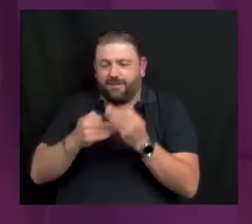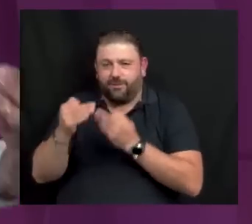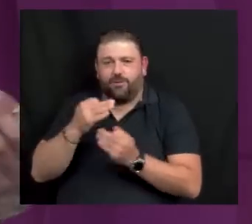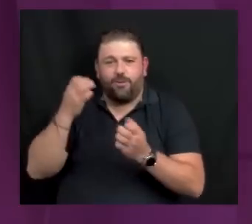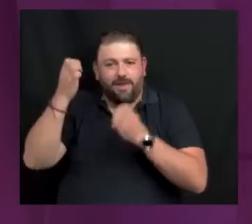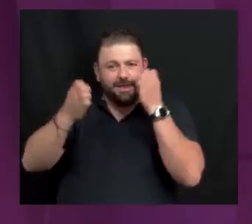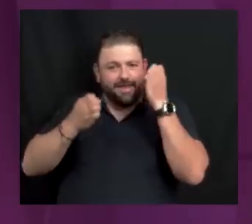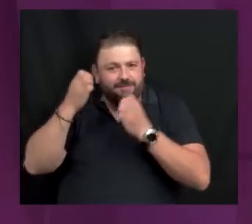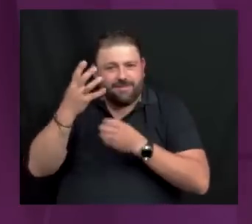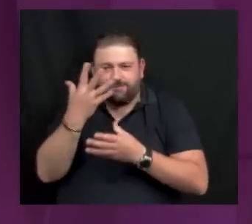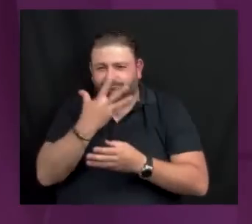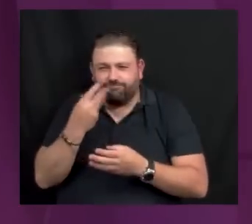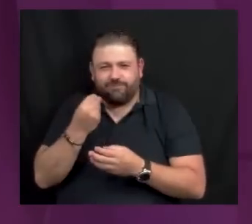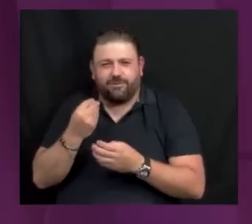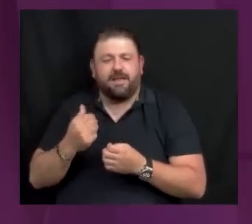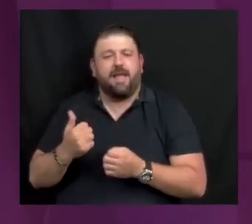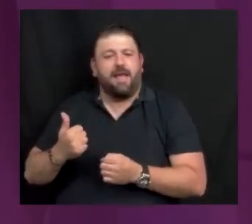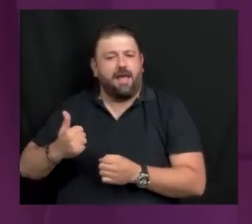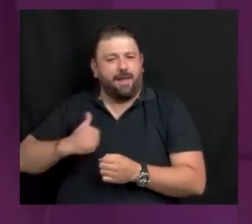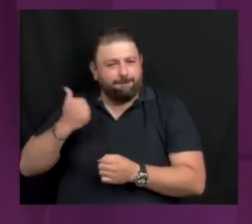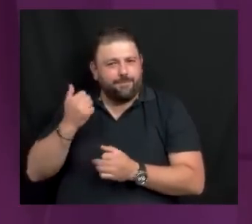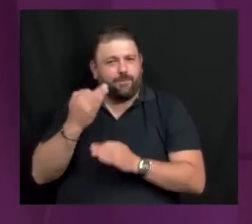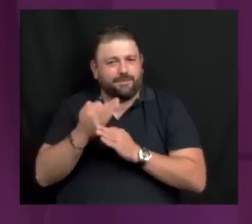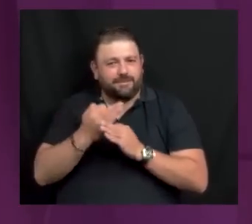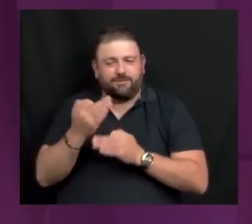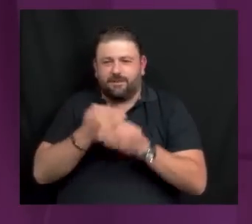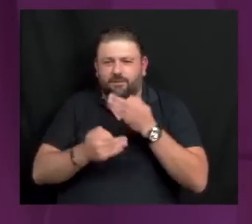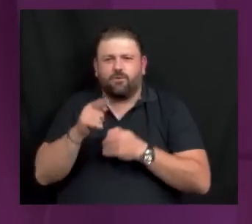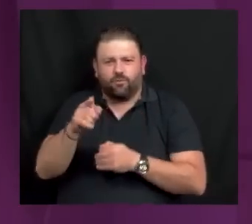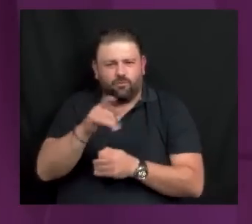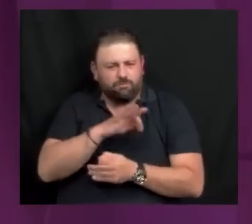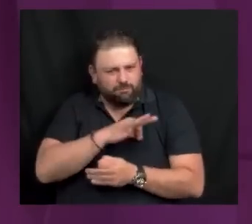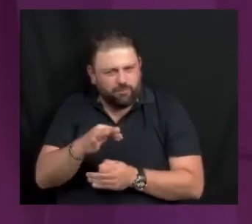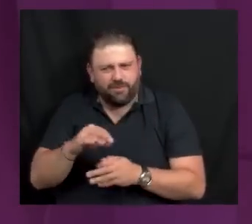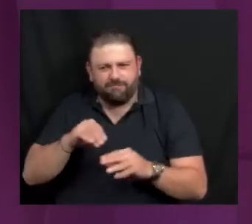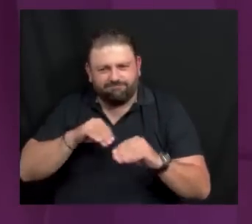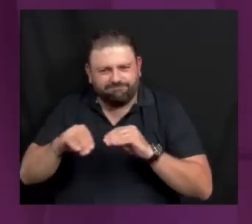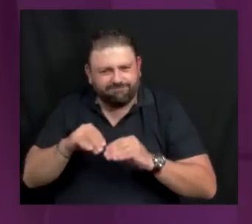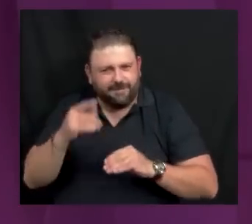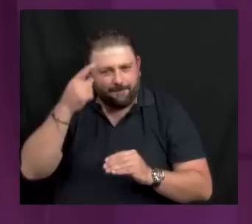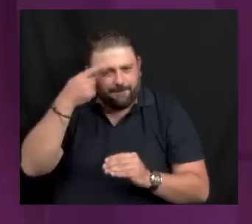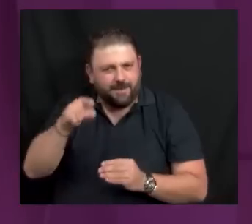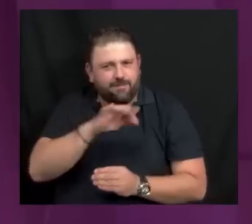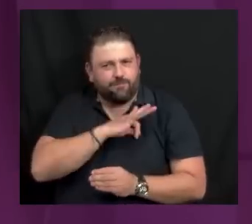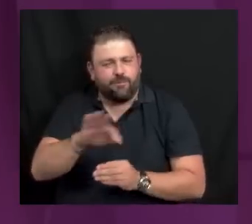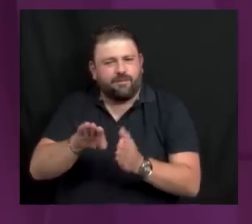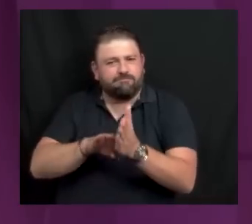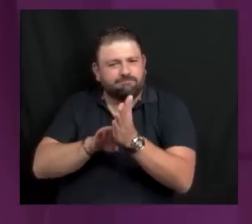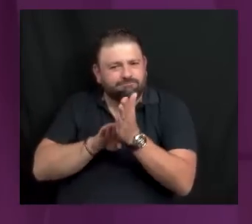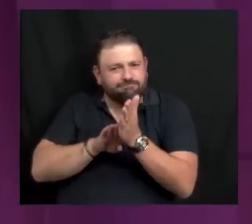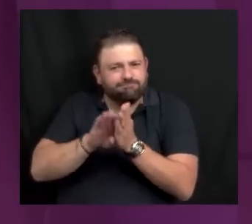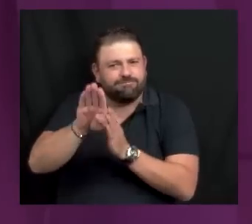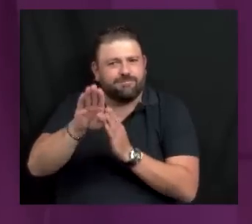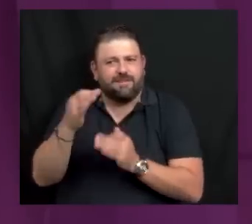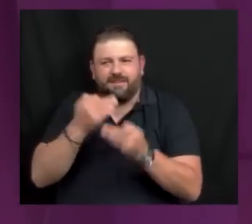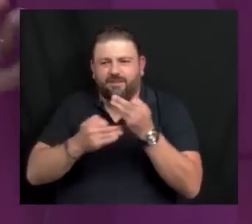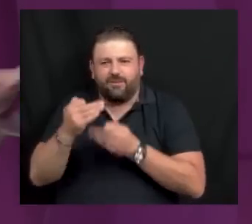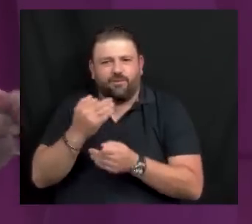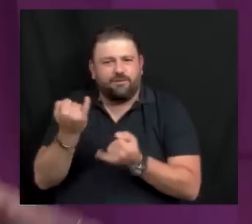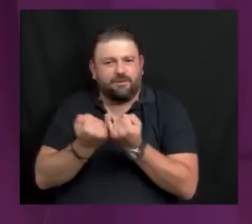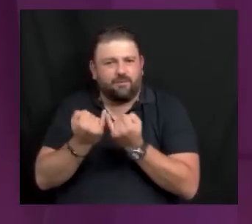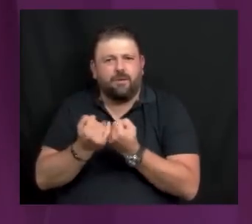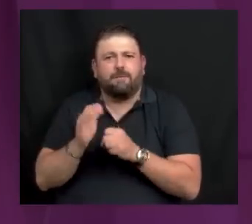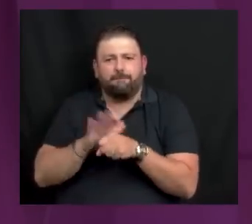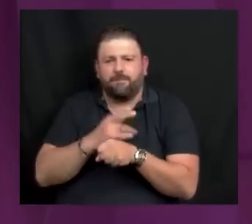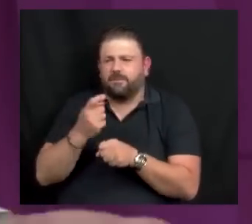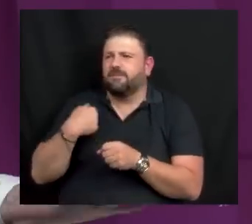momentos increíbles. Hay que aprovechar el momento, haz lo tuyo para que así puedas seguir creciendo e impulsándote. Oye, no